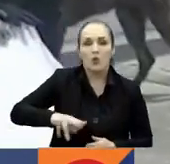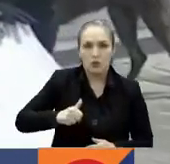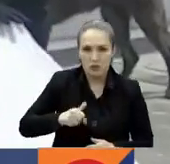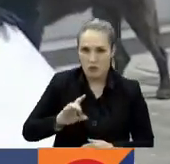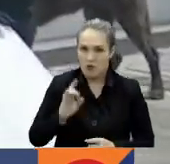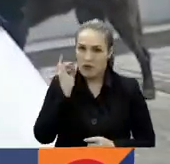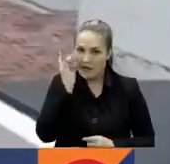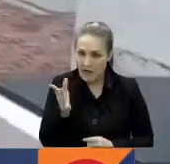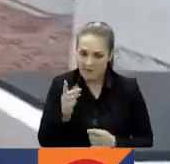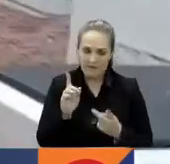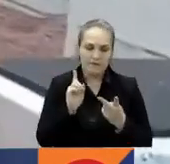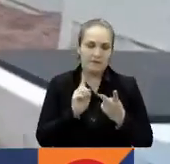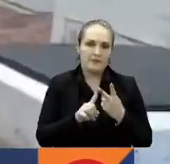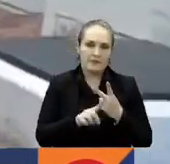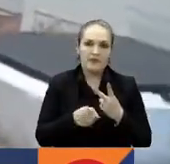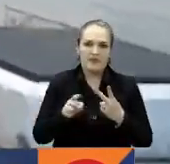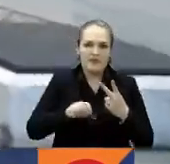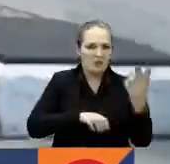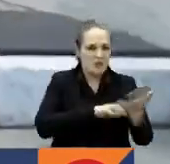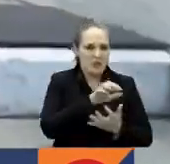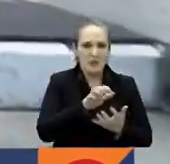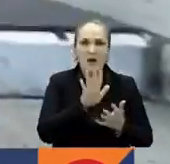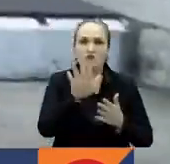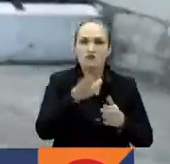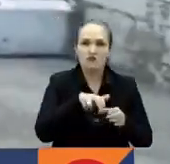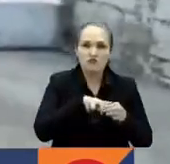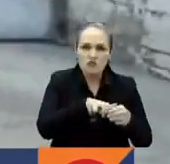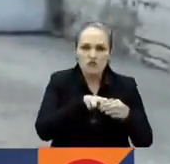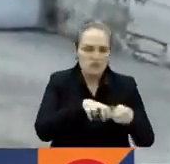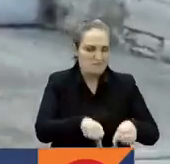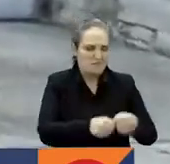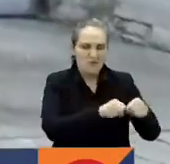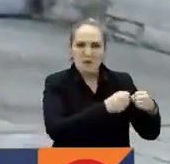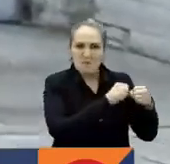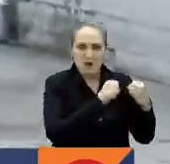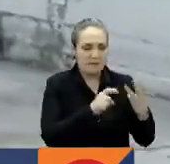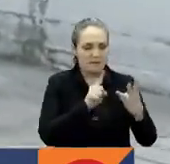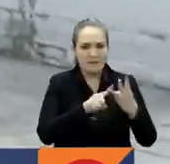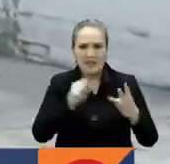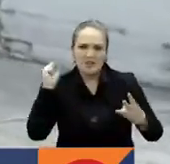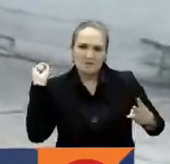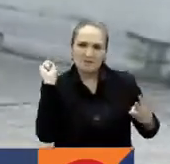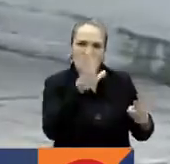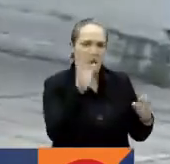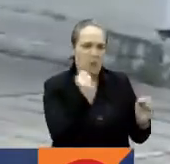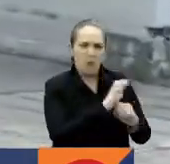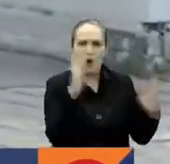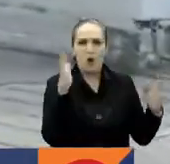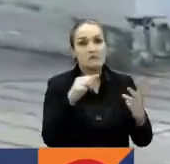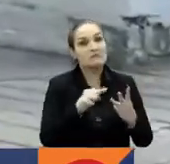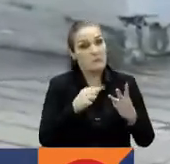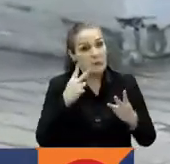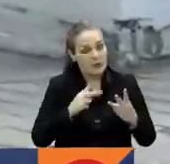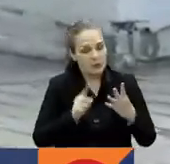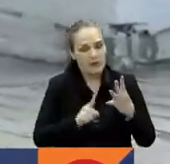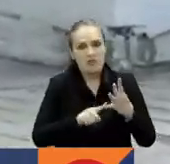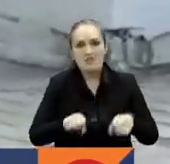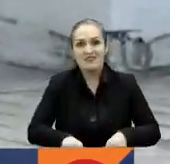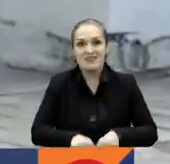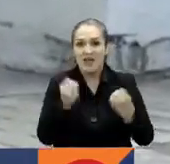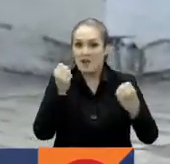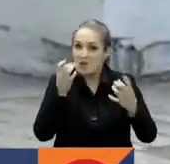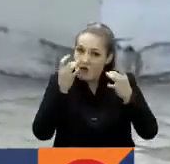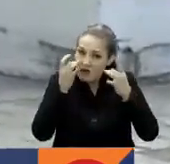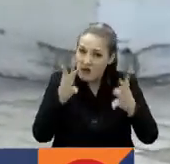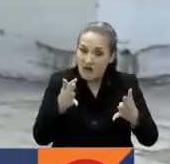agravado, perturbación en servicio de transporte público, lanzamiento de sustancias u objetos peligrosos, daño en bien ajeno agravado y